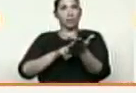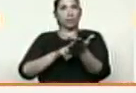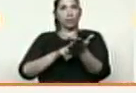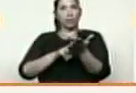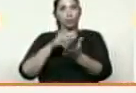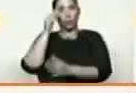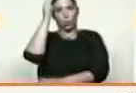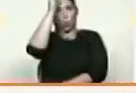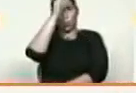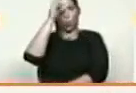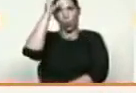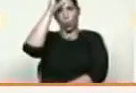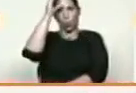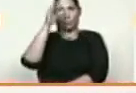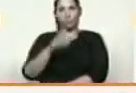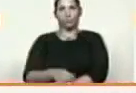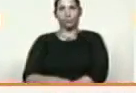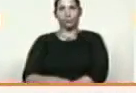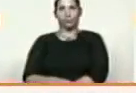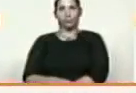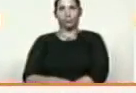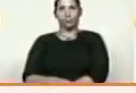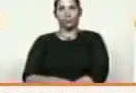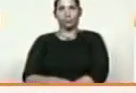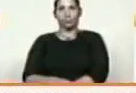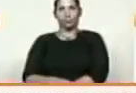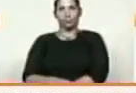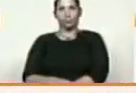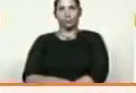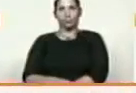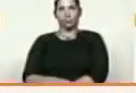conocimiento. Y sigo entonces.